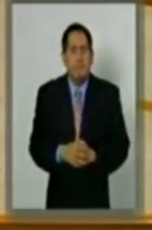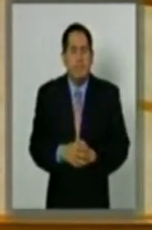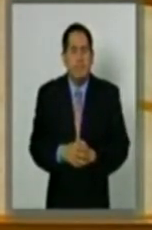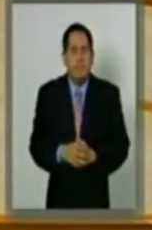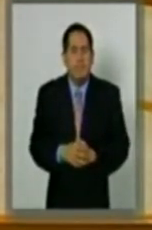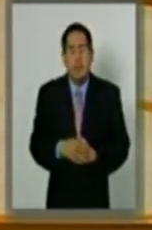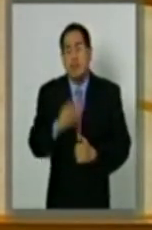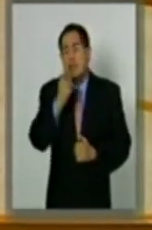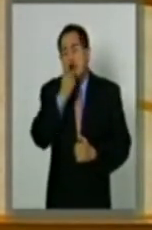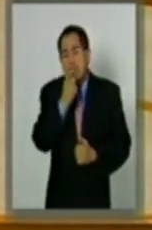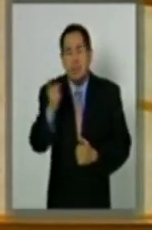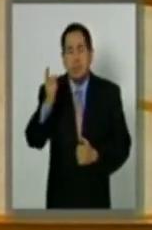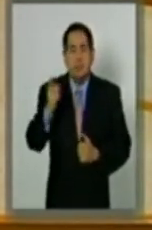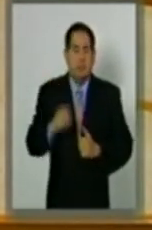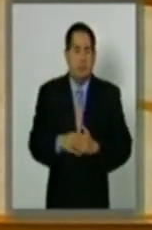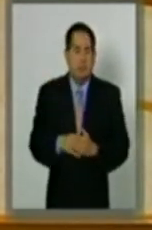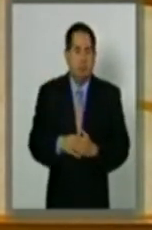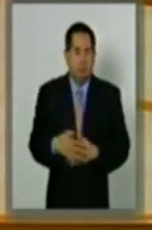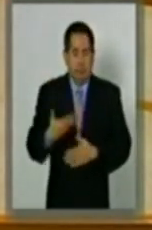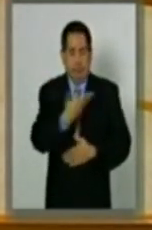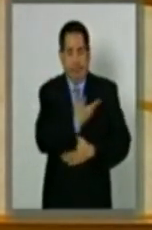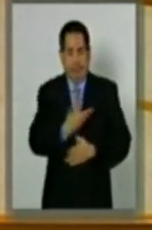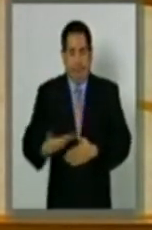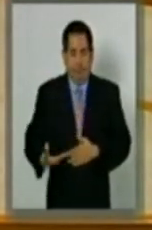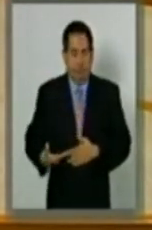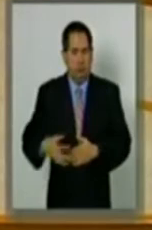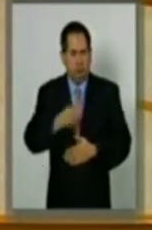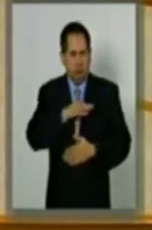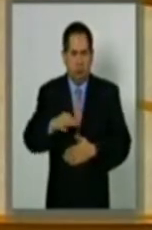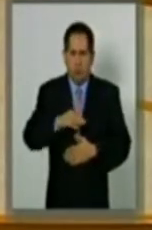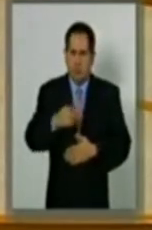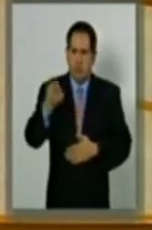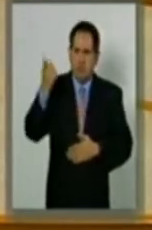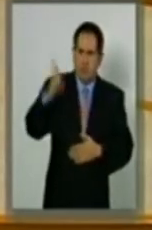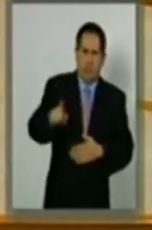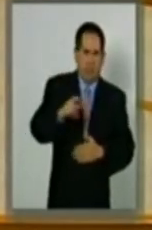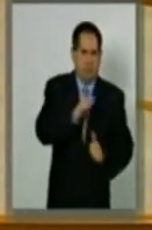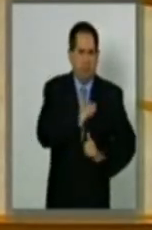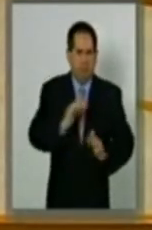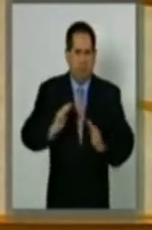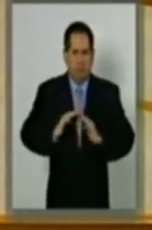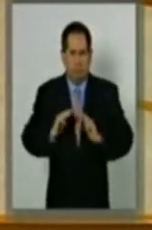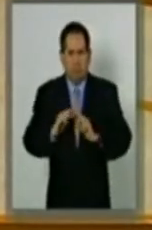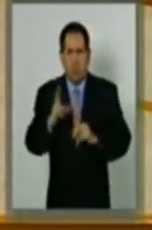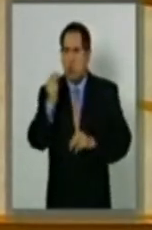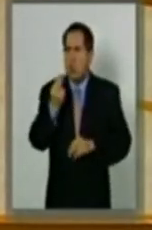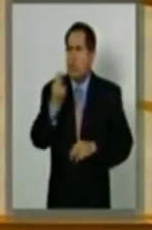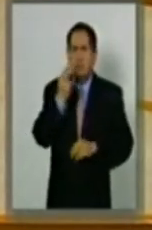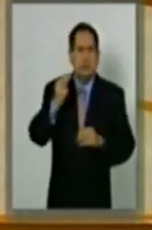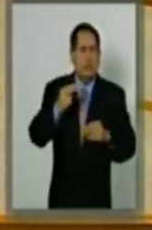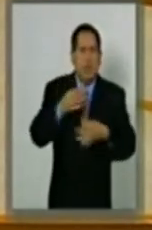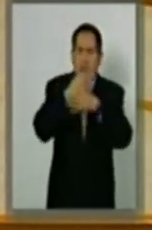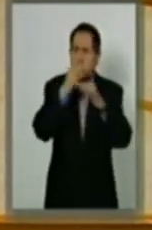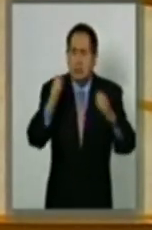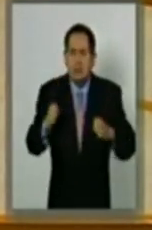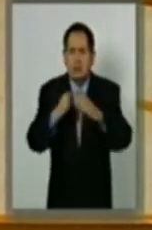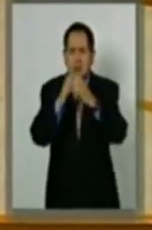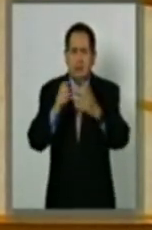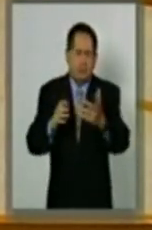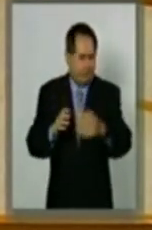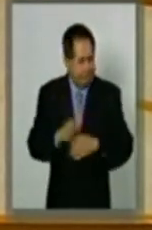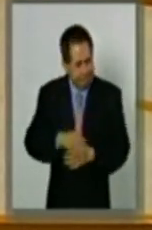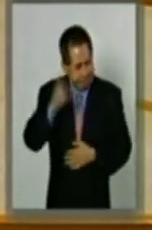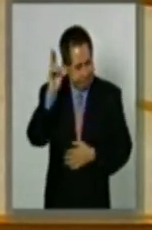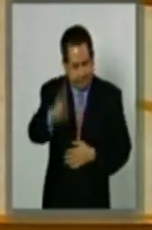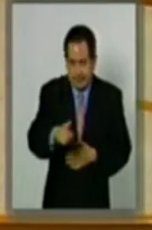Se dice que el presidente puede hacer uso de las Fuerzas Armadas sin necesidad de declaratoria. De verdad, me